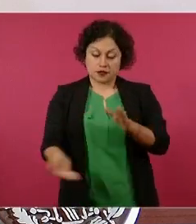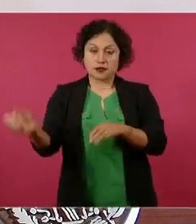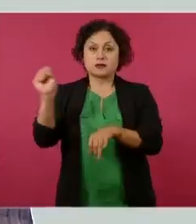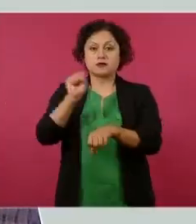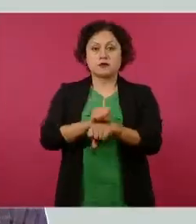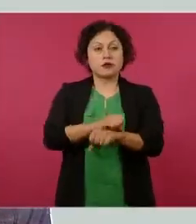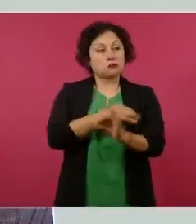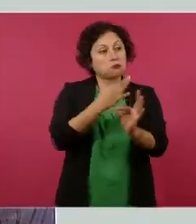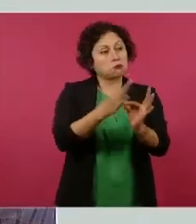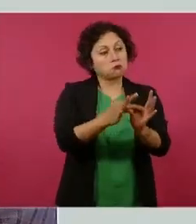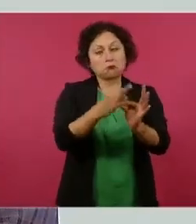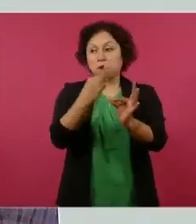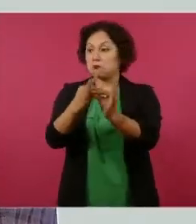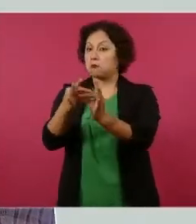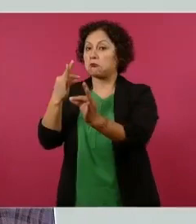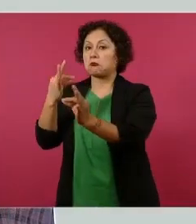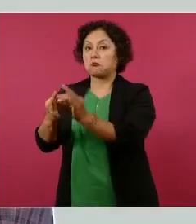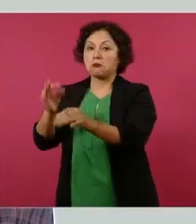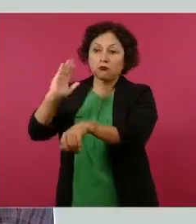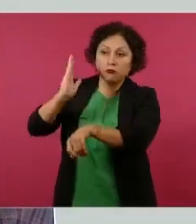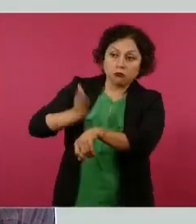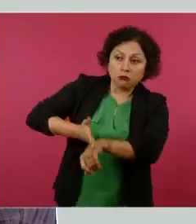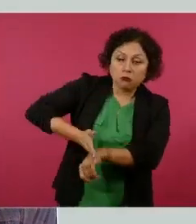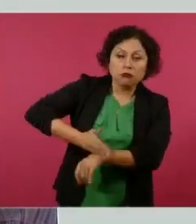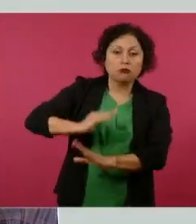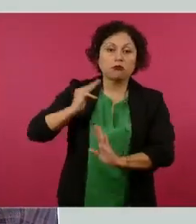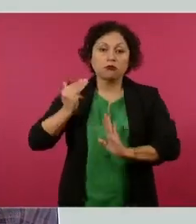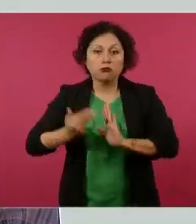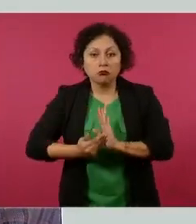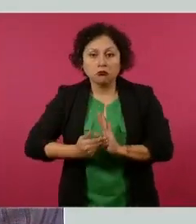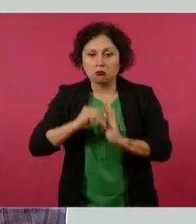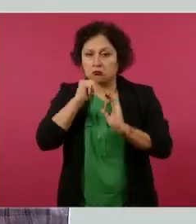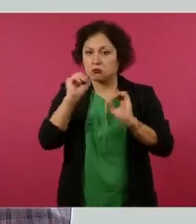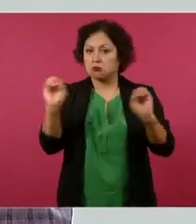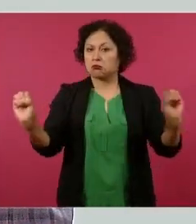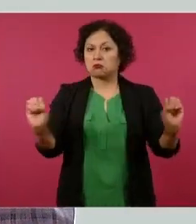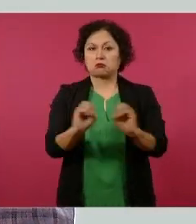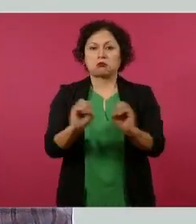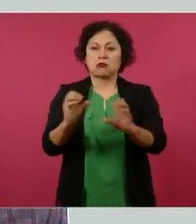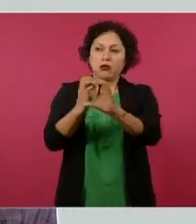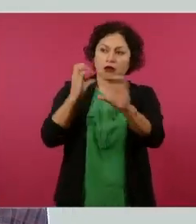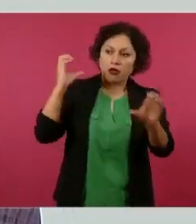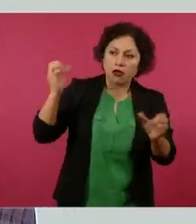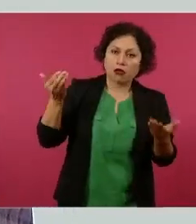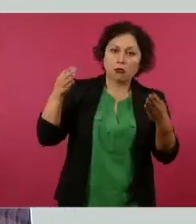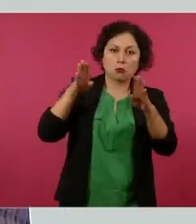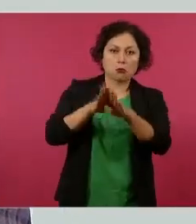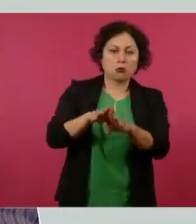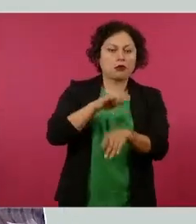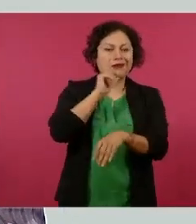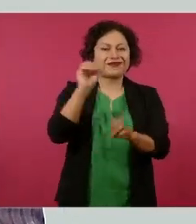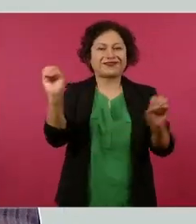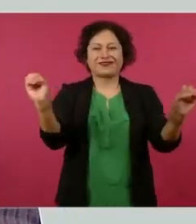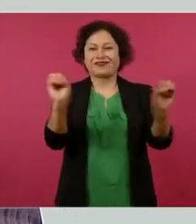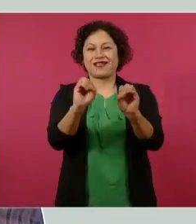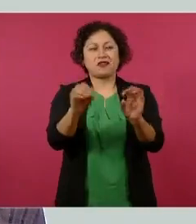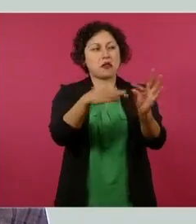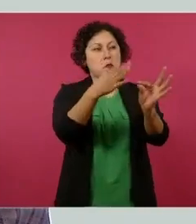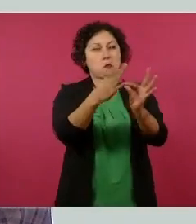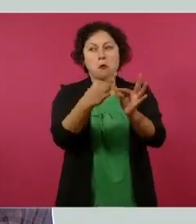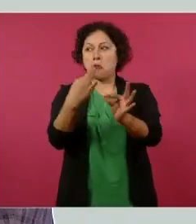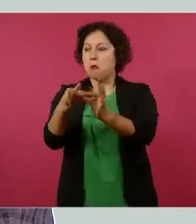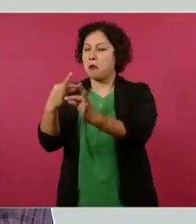hubo ninguna inmovilización, ni infracciones, ni vehículos, ni cilindros, ni ningún otro instrumento de